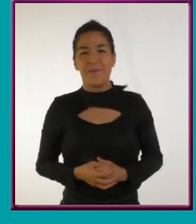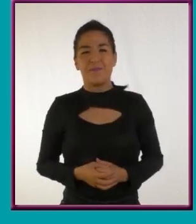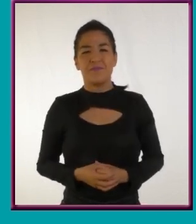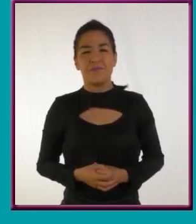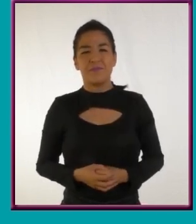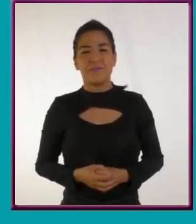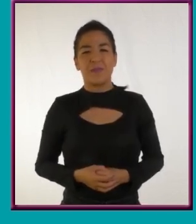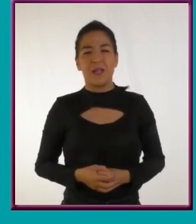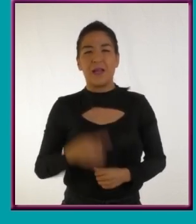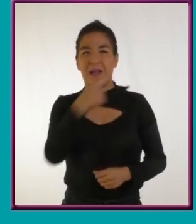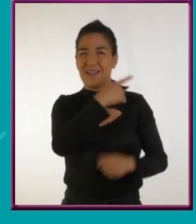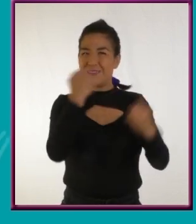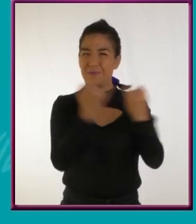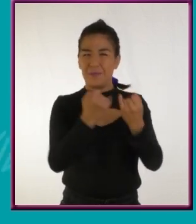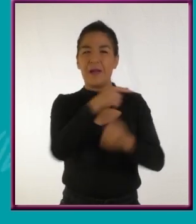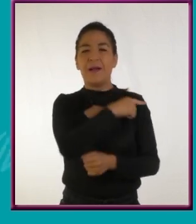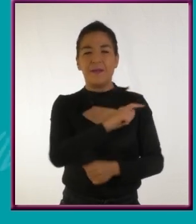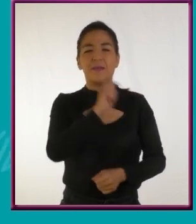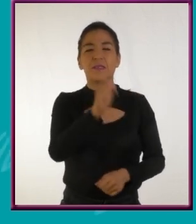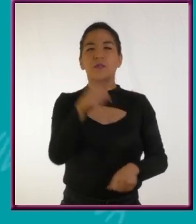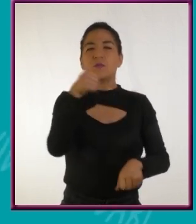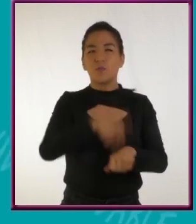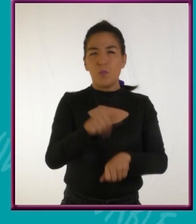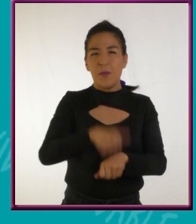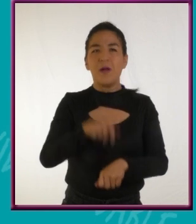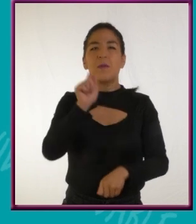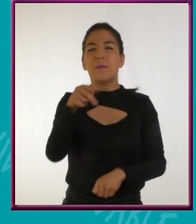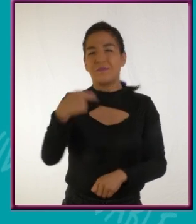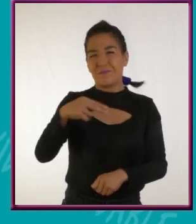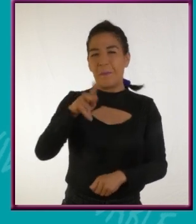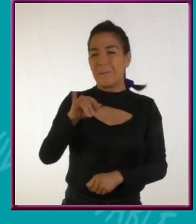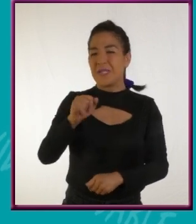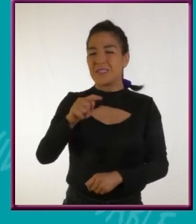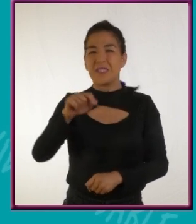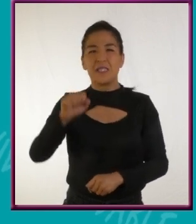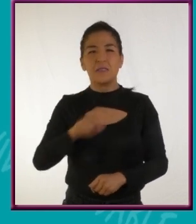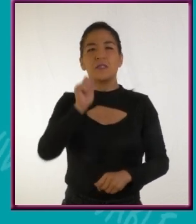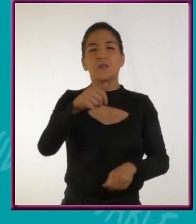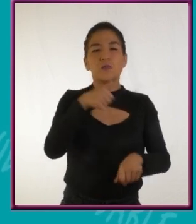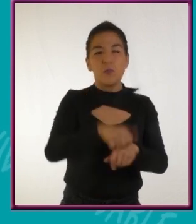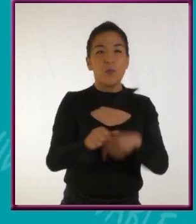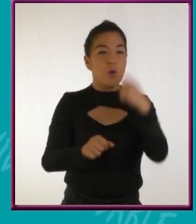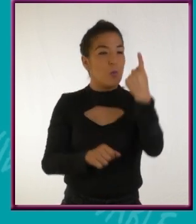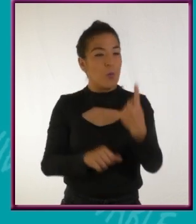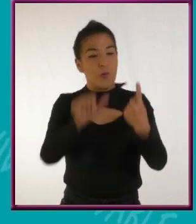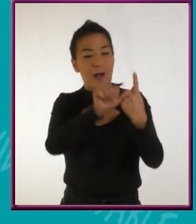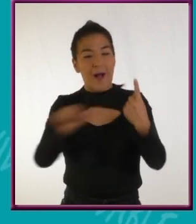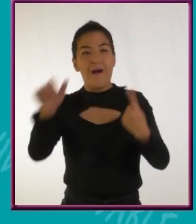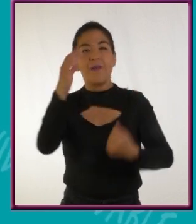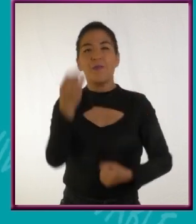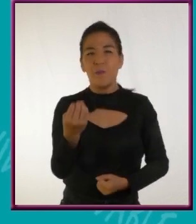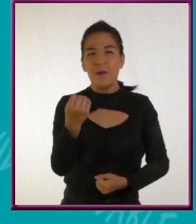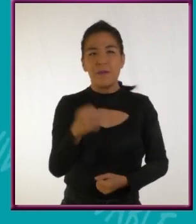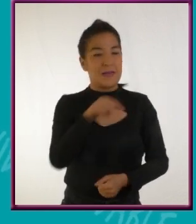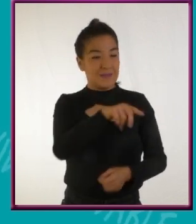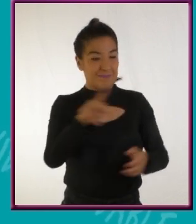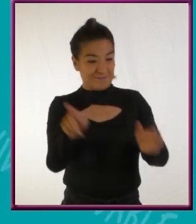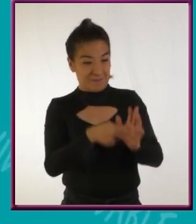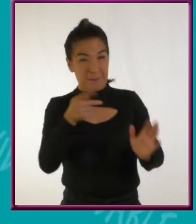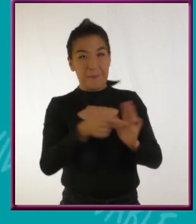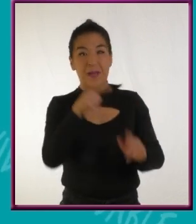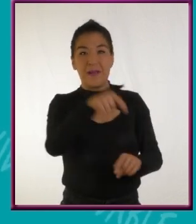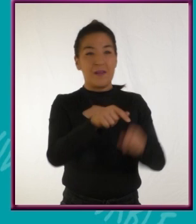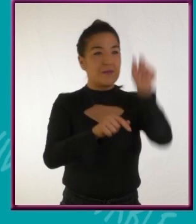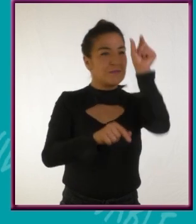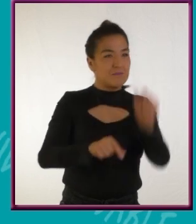ya dispuestos en algunas de las casillas, llamadas pistas, hay que completar las casillas vacías con dígitos del 1 al 9, sin